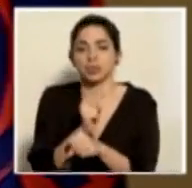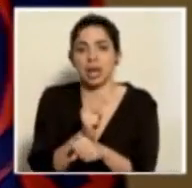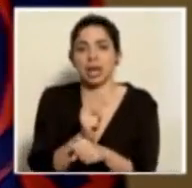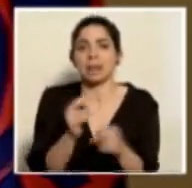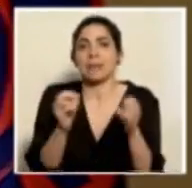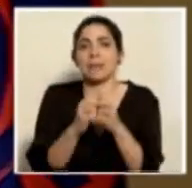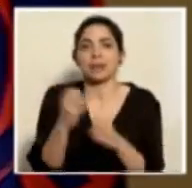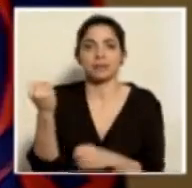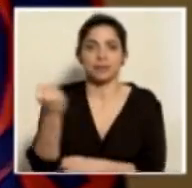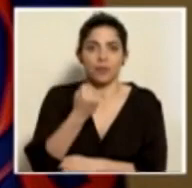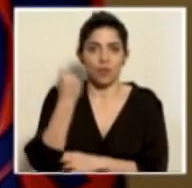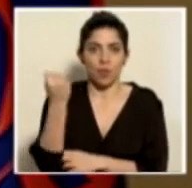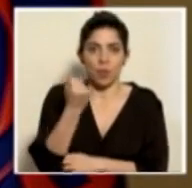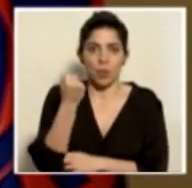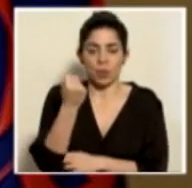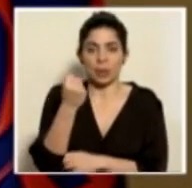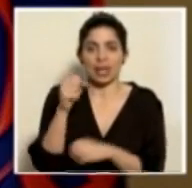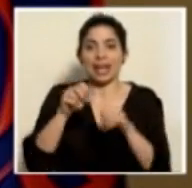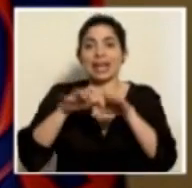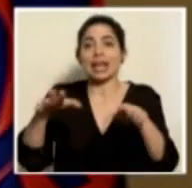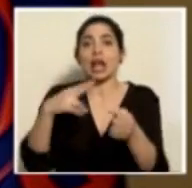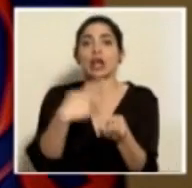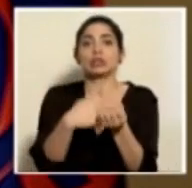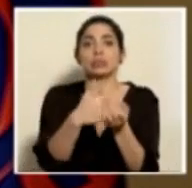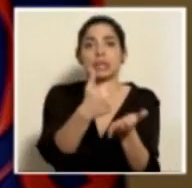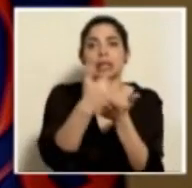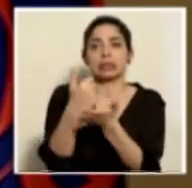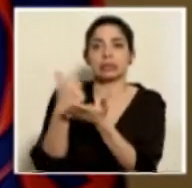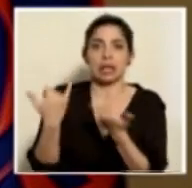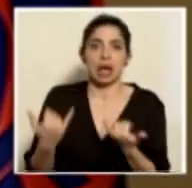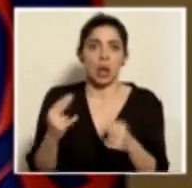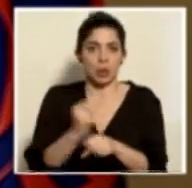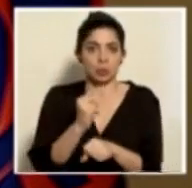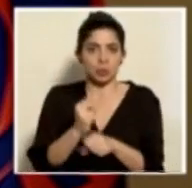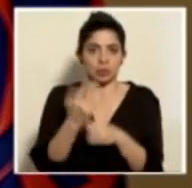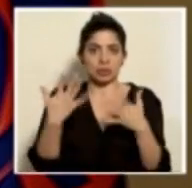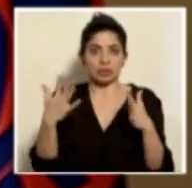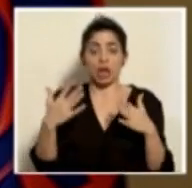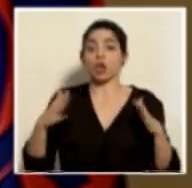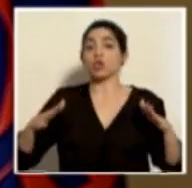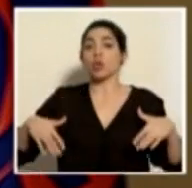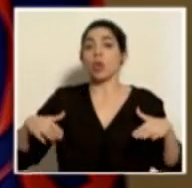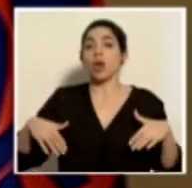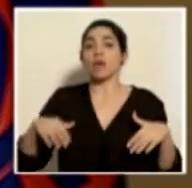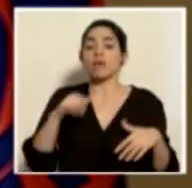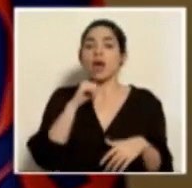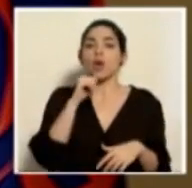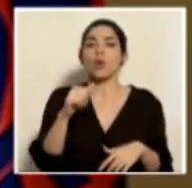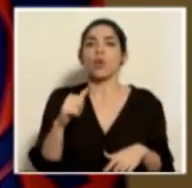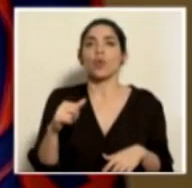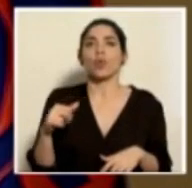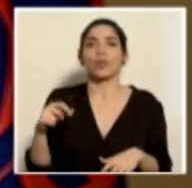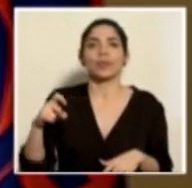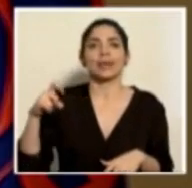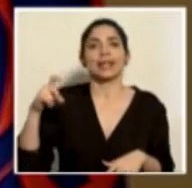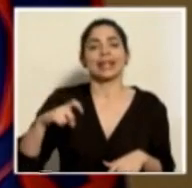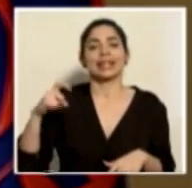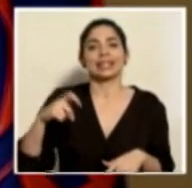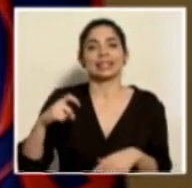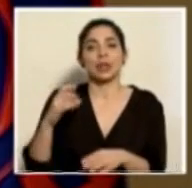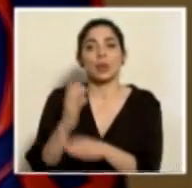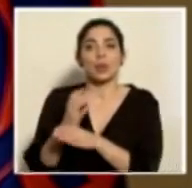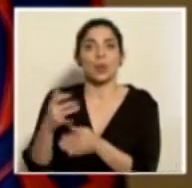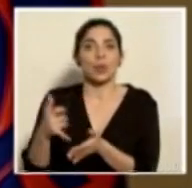más fuertemente en esa red hospitalaria de la caja. Todavía no hemos llegado, digamos, a esa necesidad en